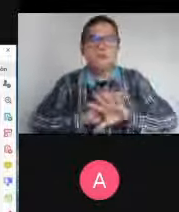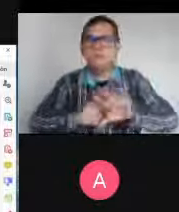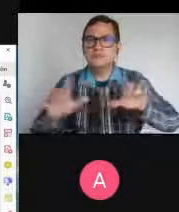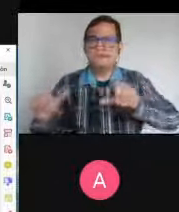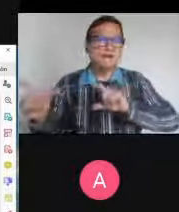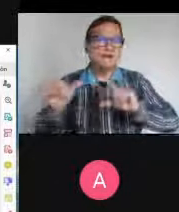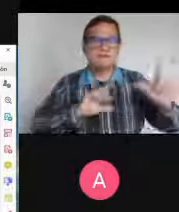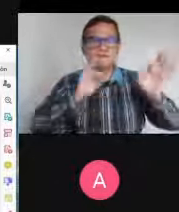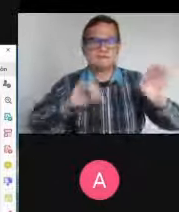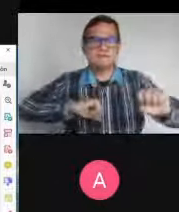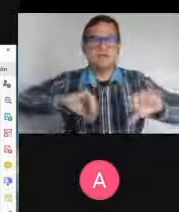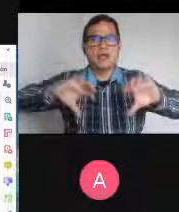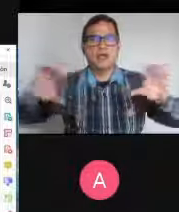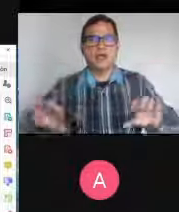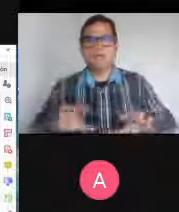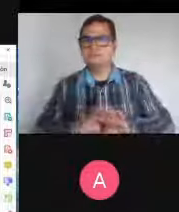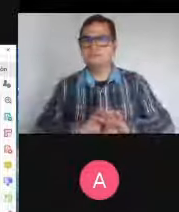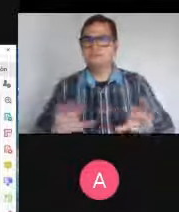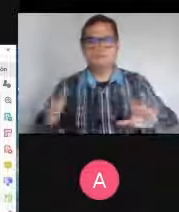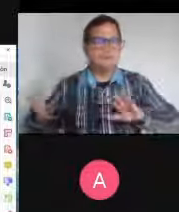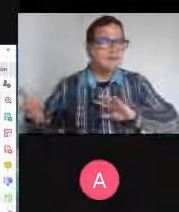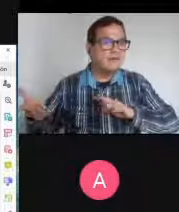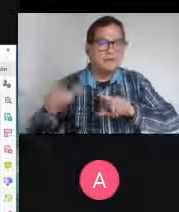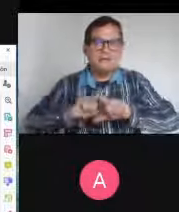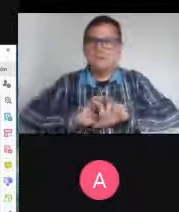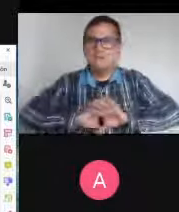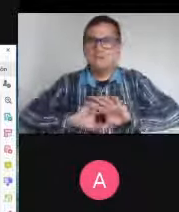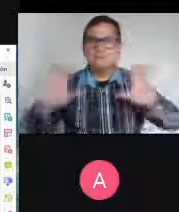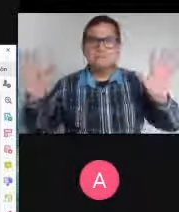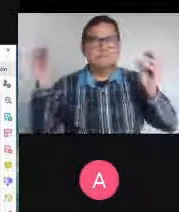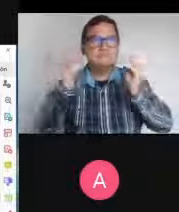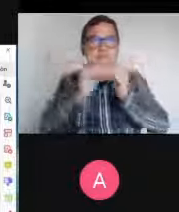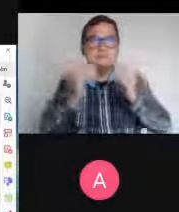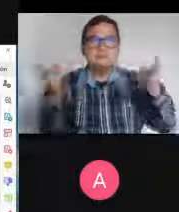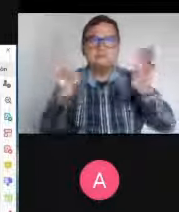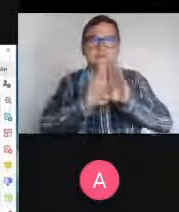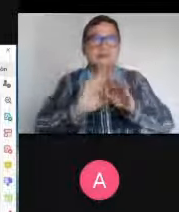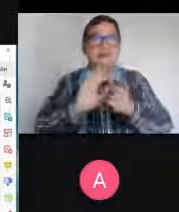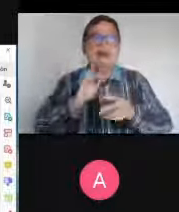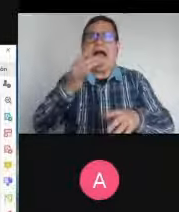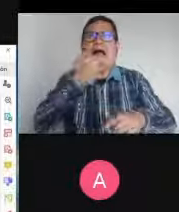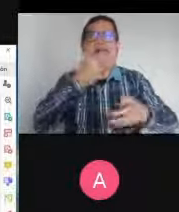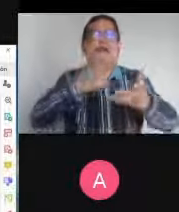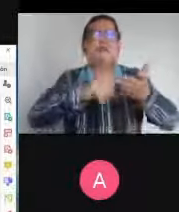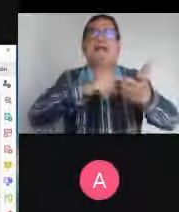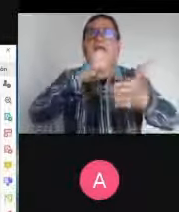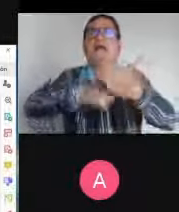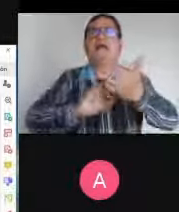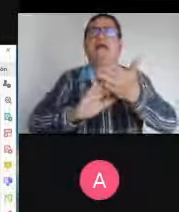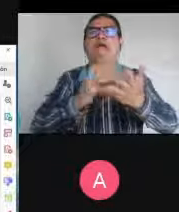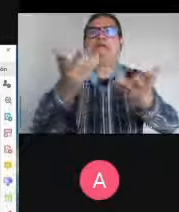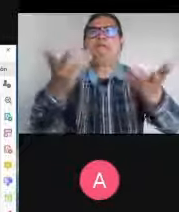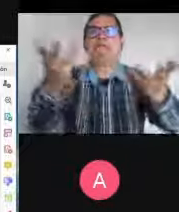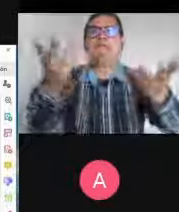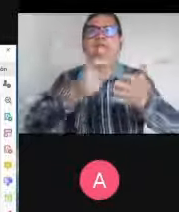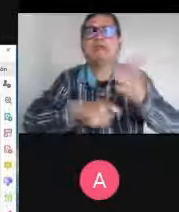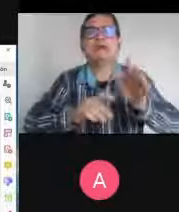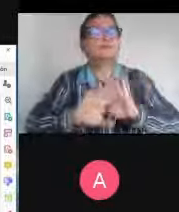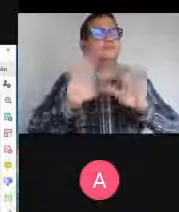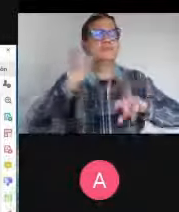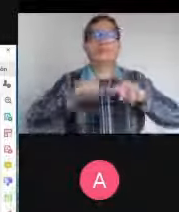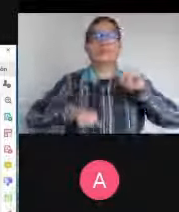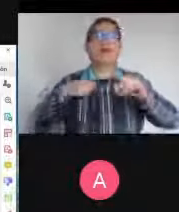actividad y después de cerrada el plazo que se da, pues ya no hay opción de cambio, ¿listos? Entonces recordemos que tenemos hasta el